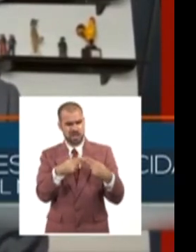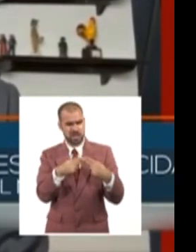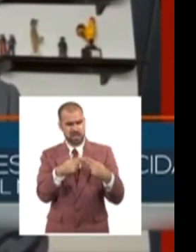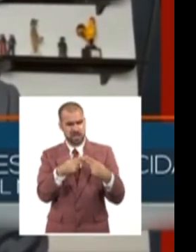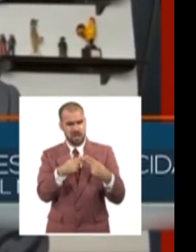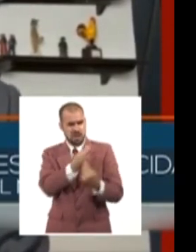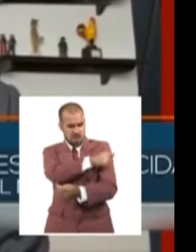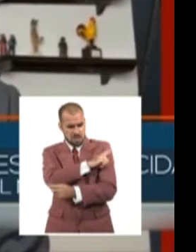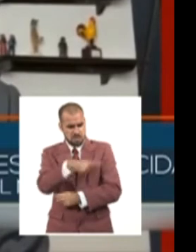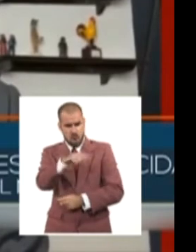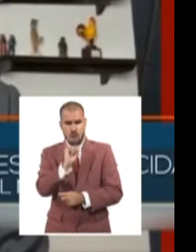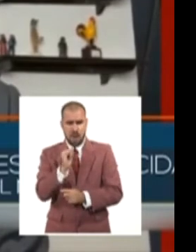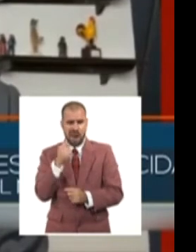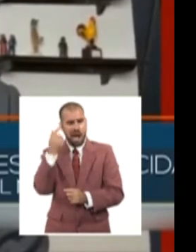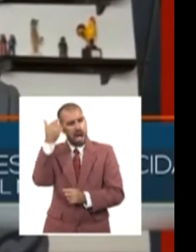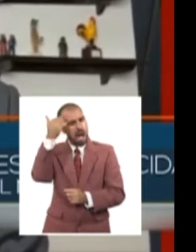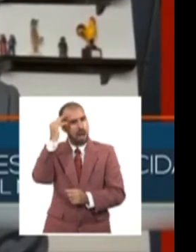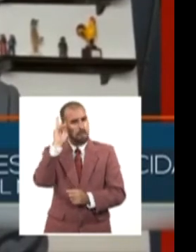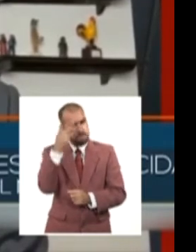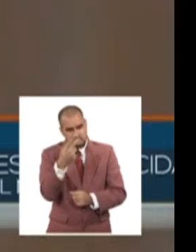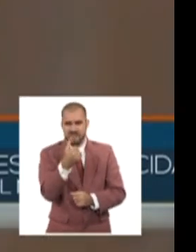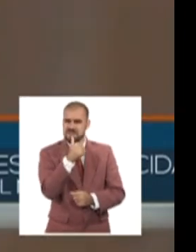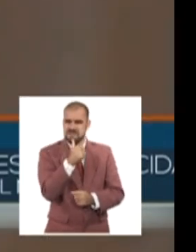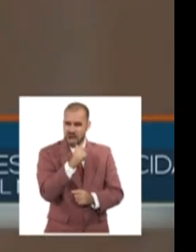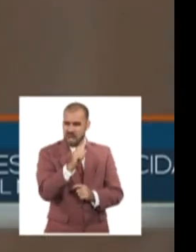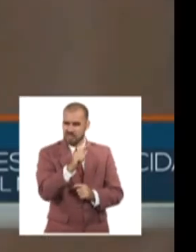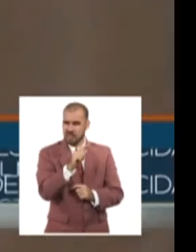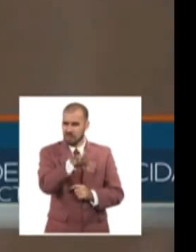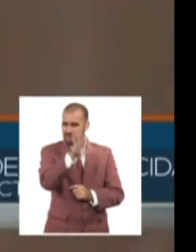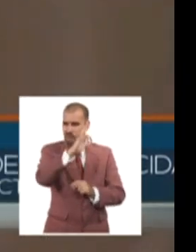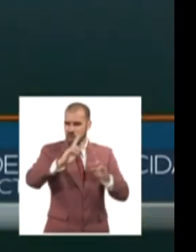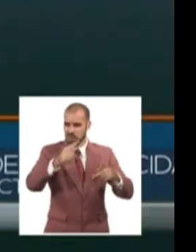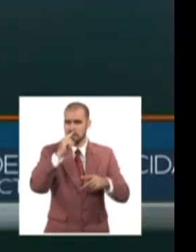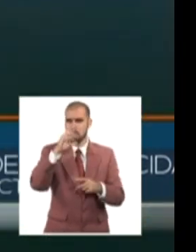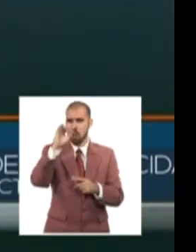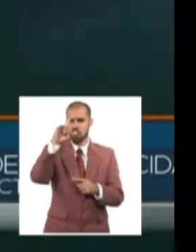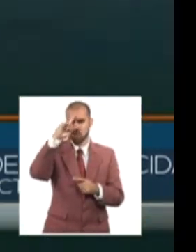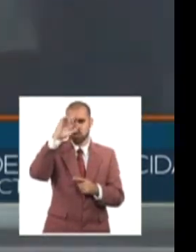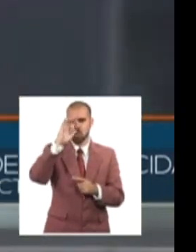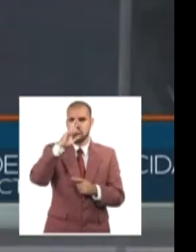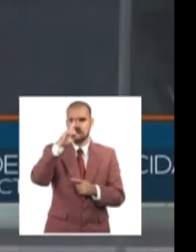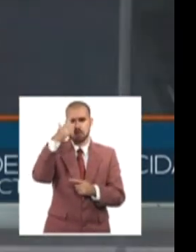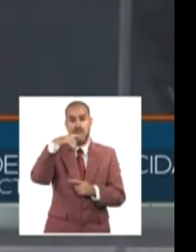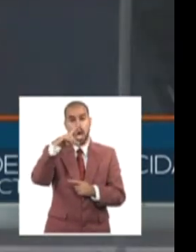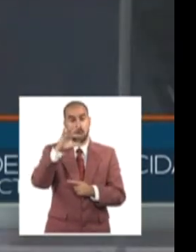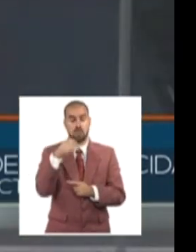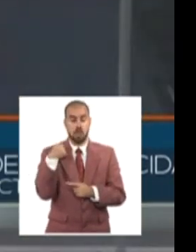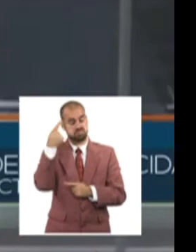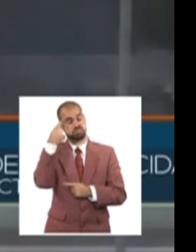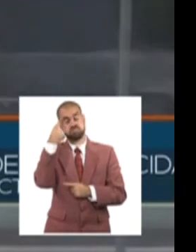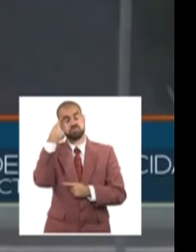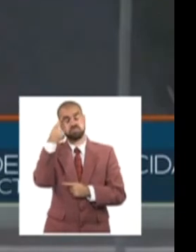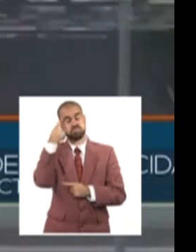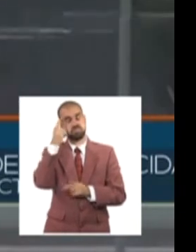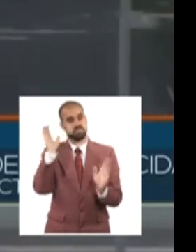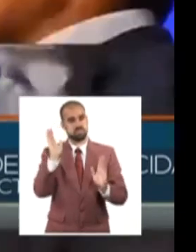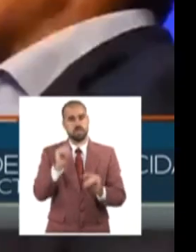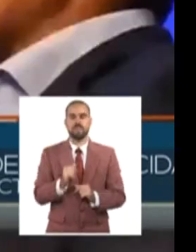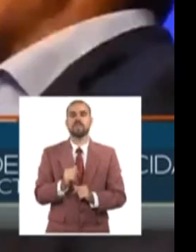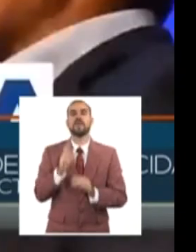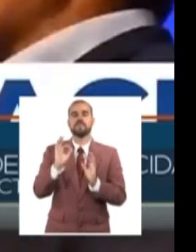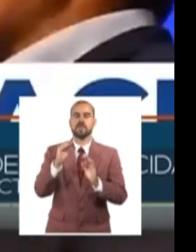del nordeste en esta elección en 2017 se permitió nuevamente la publicidad partidaria